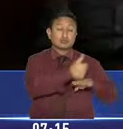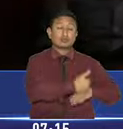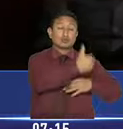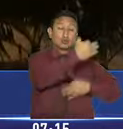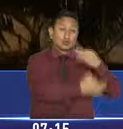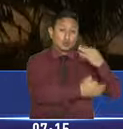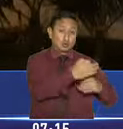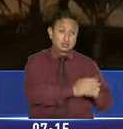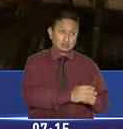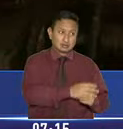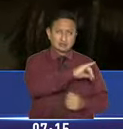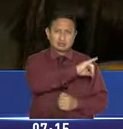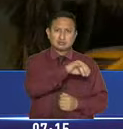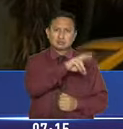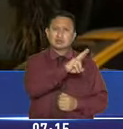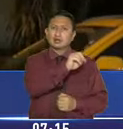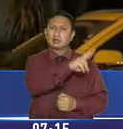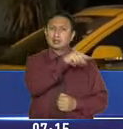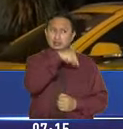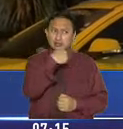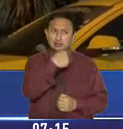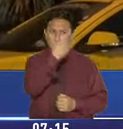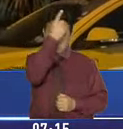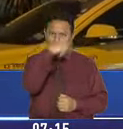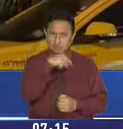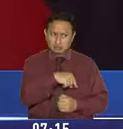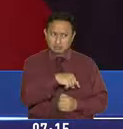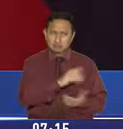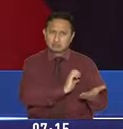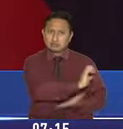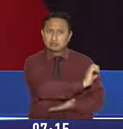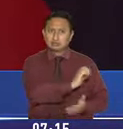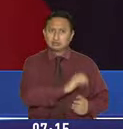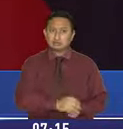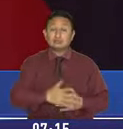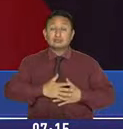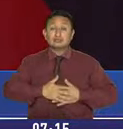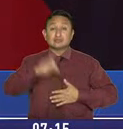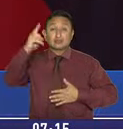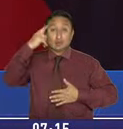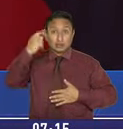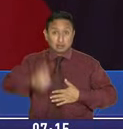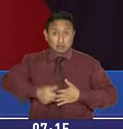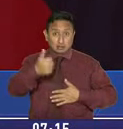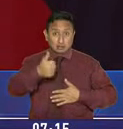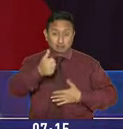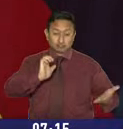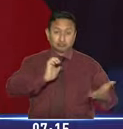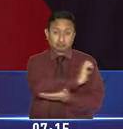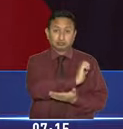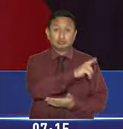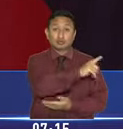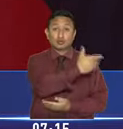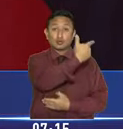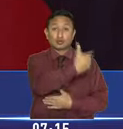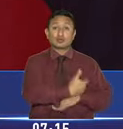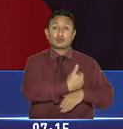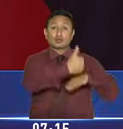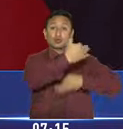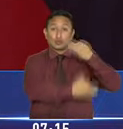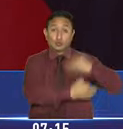Manglar Alto de Santa Elena. Este gobierno rechaza categóricamente la decisión del juez en el caso Glass. Y por eso